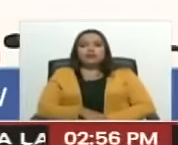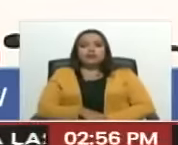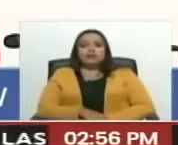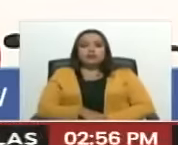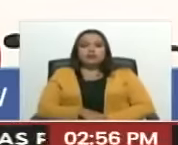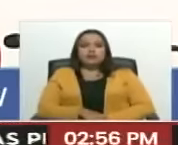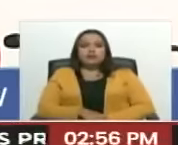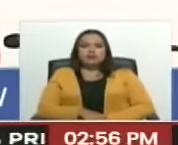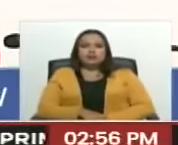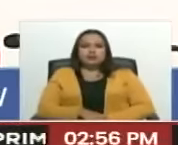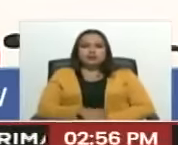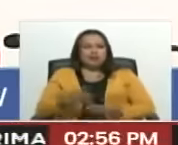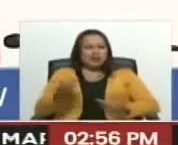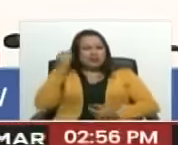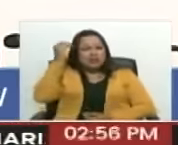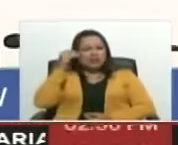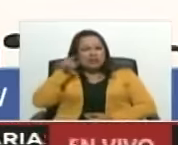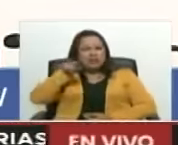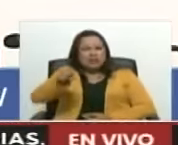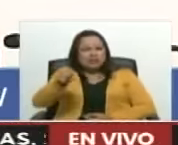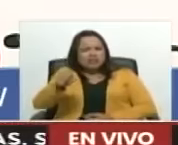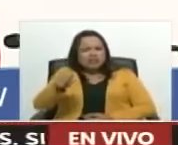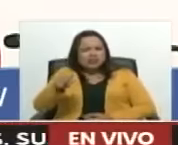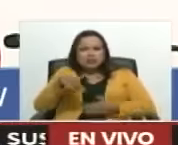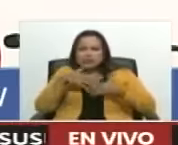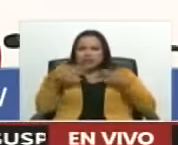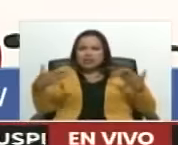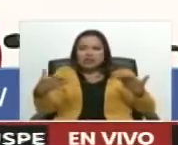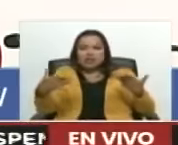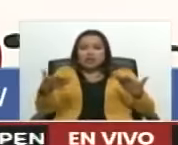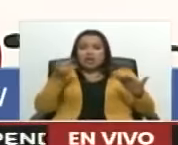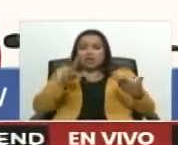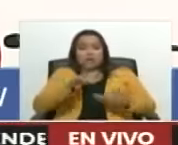Imagínense tamaña soberbia